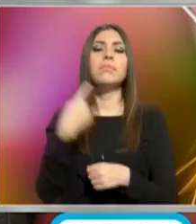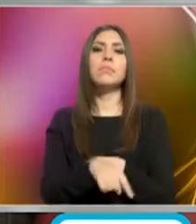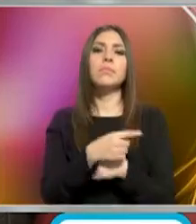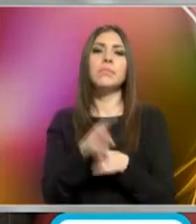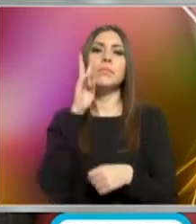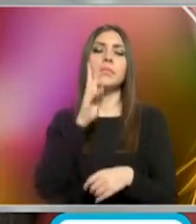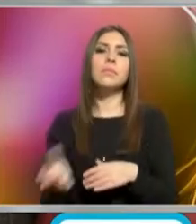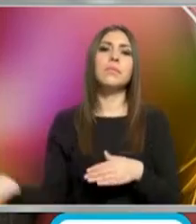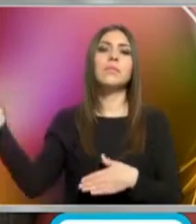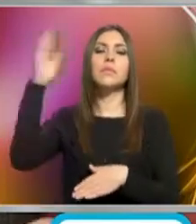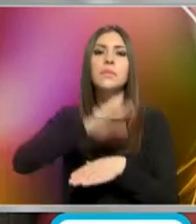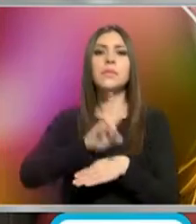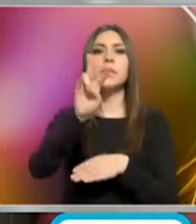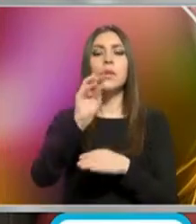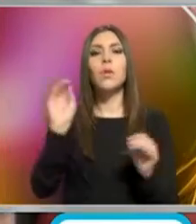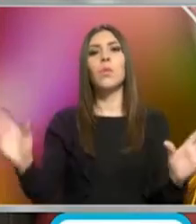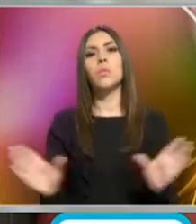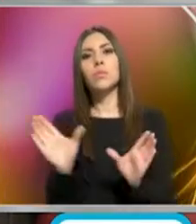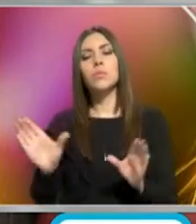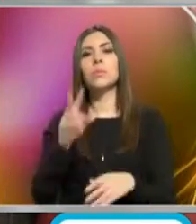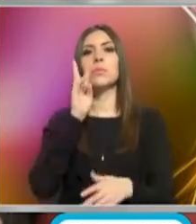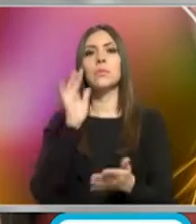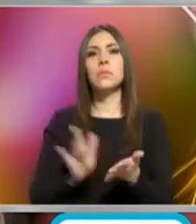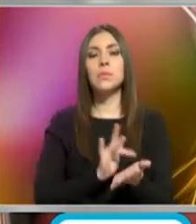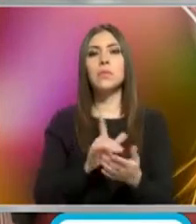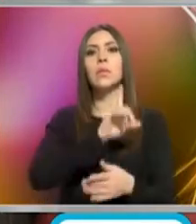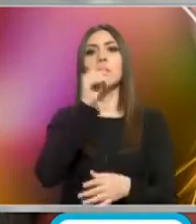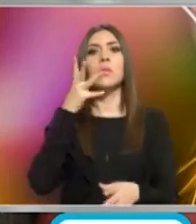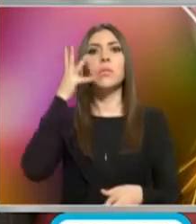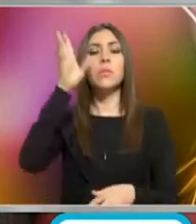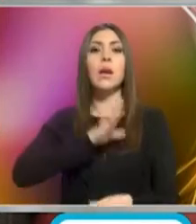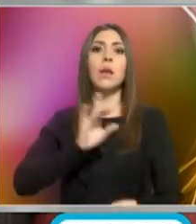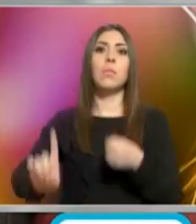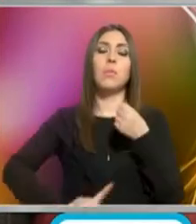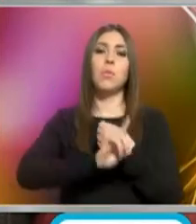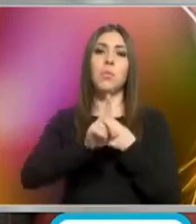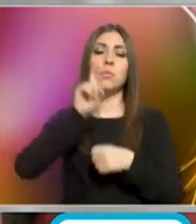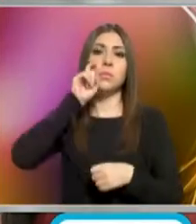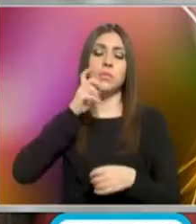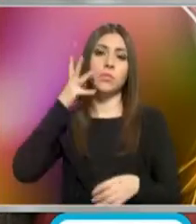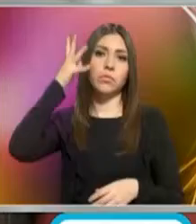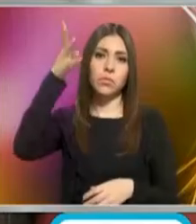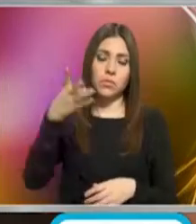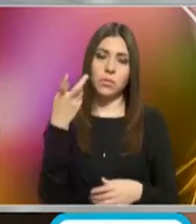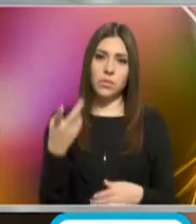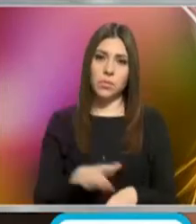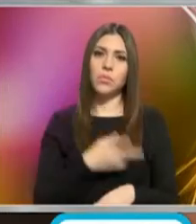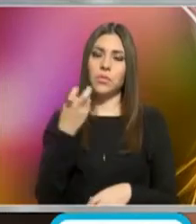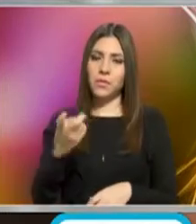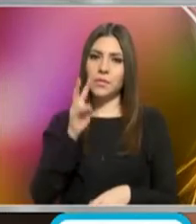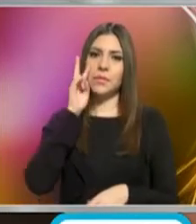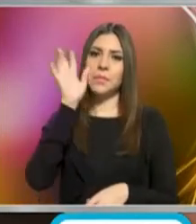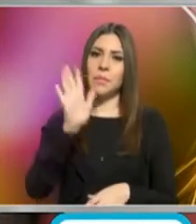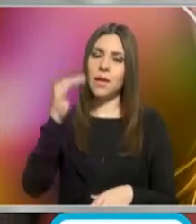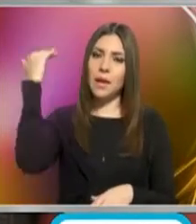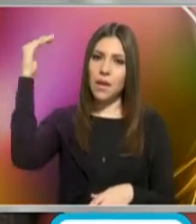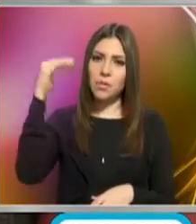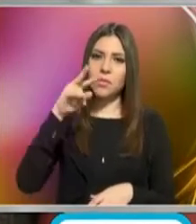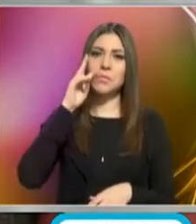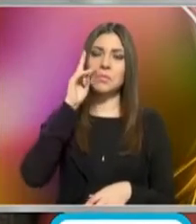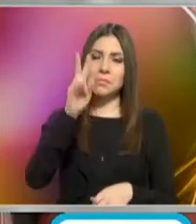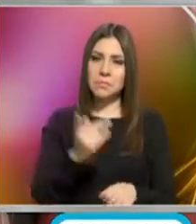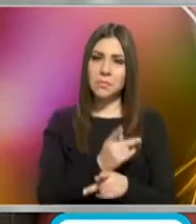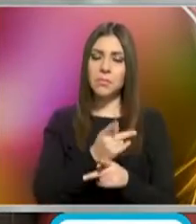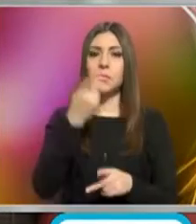de imágenes que a la larga repercutirán en problemas sexuales sin lugar a dudas. Claro. Entonces, bueno, véanla como adultos,